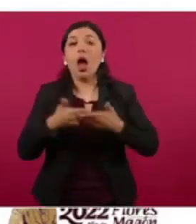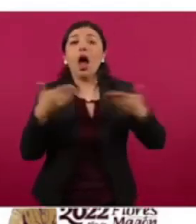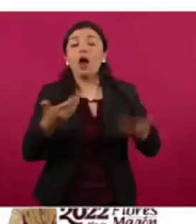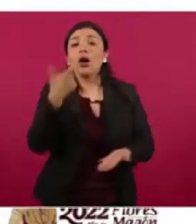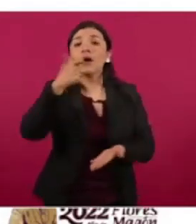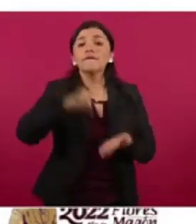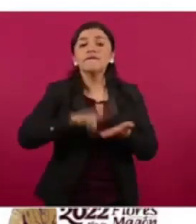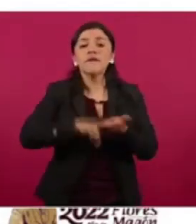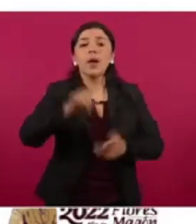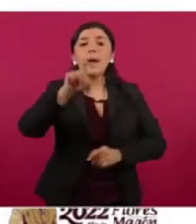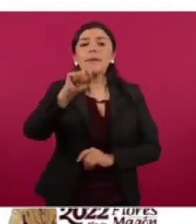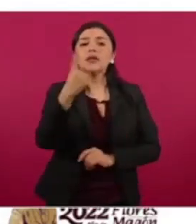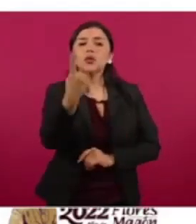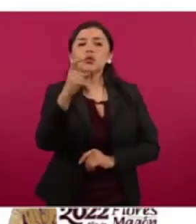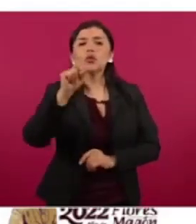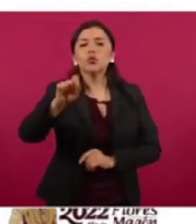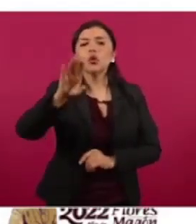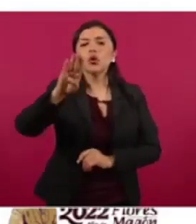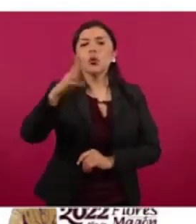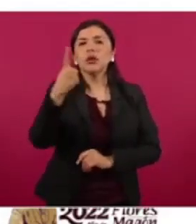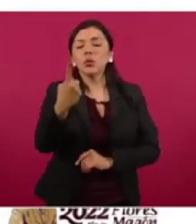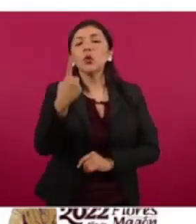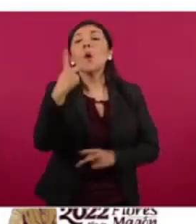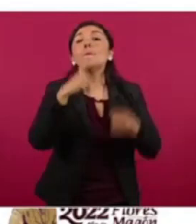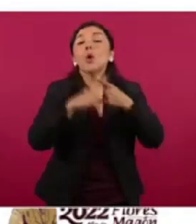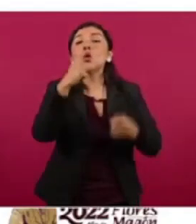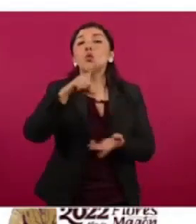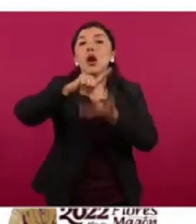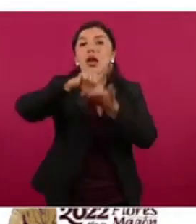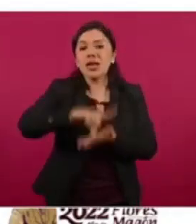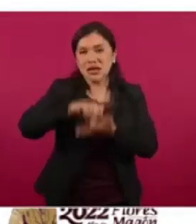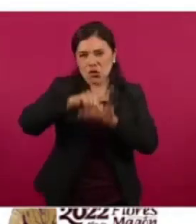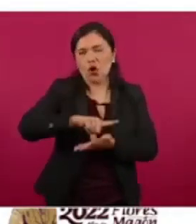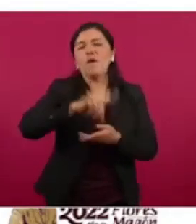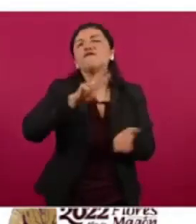de $21.91 por litro de la regular,